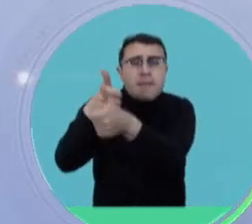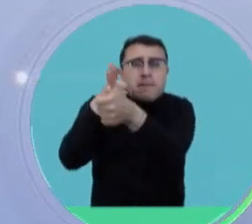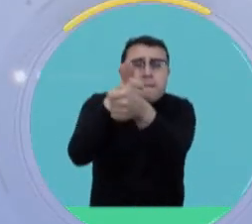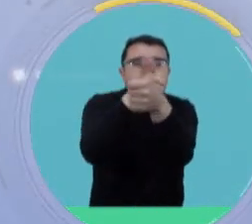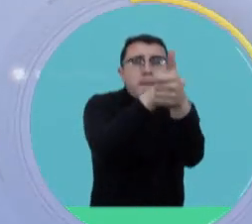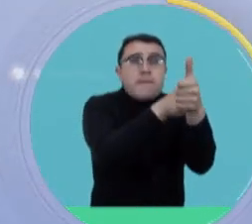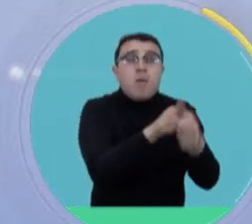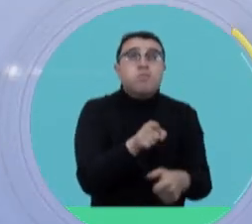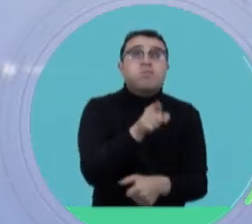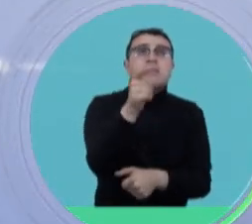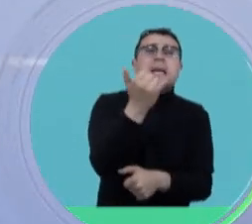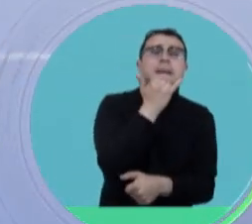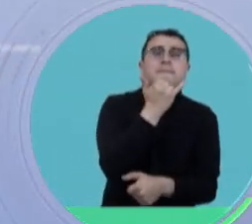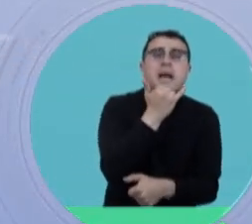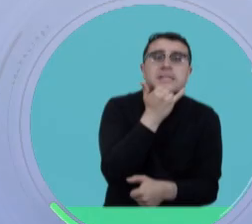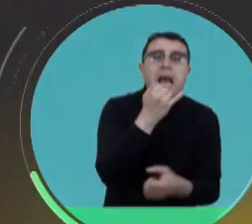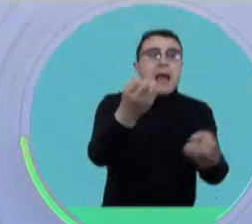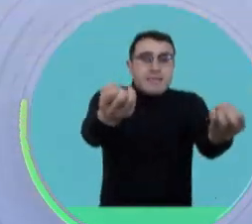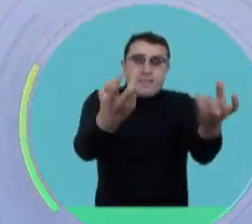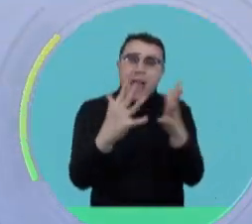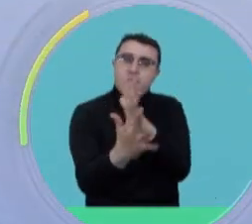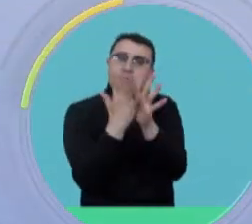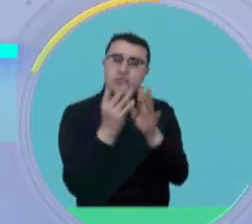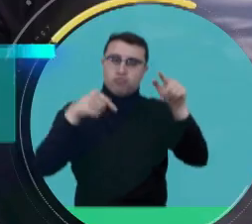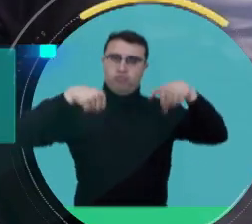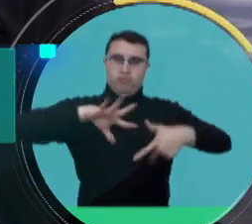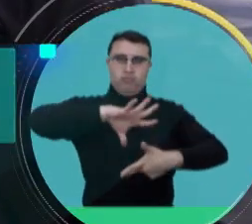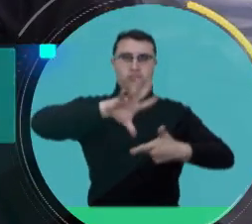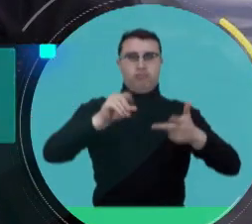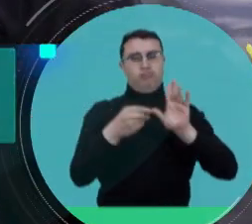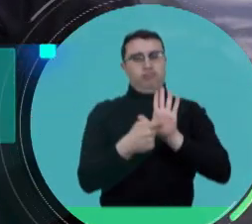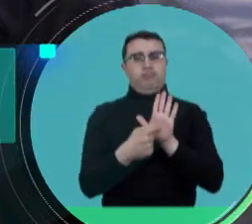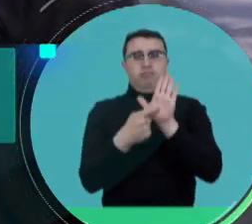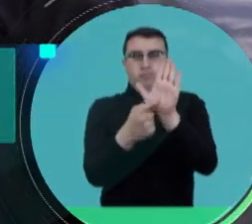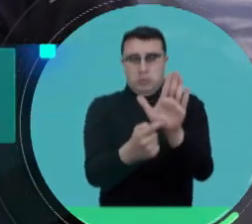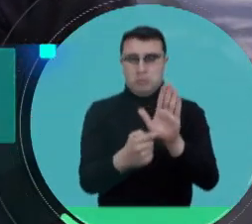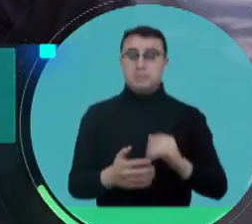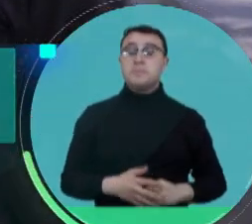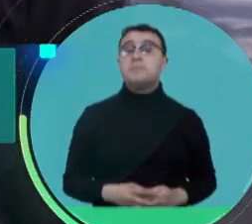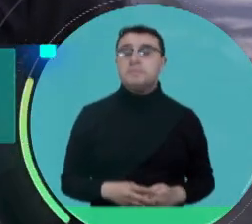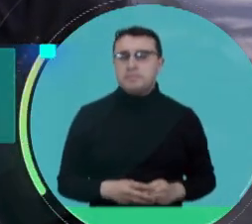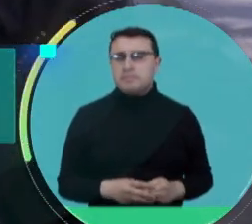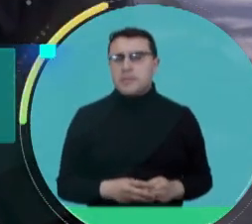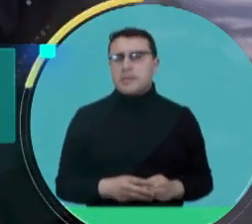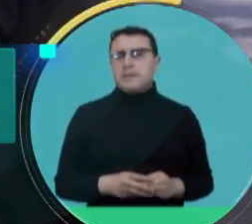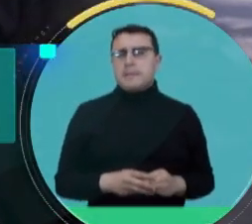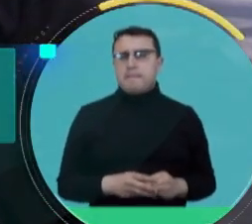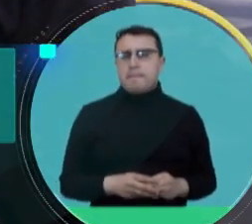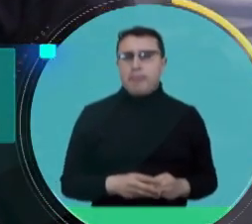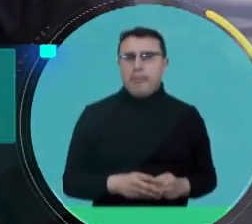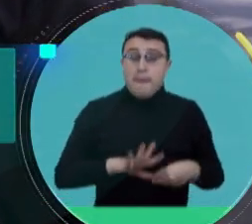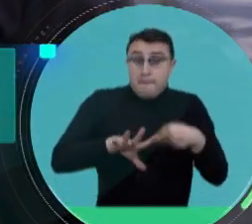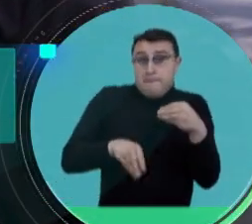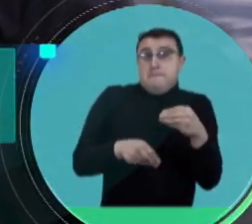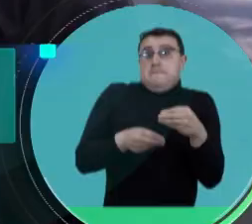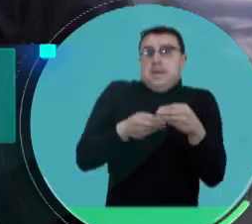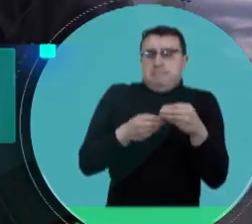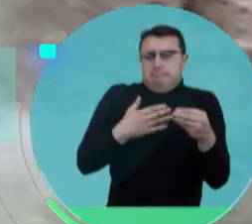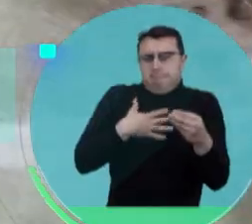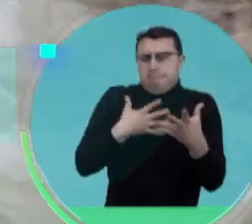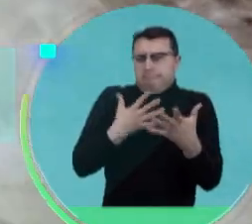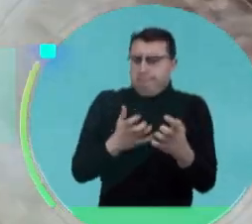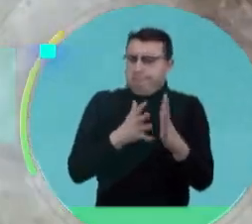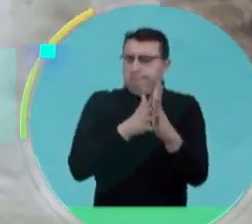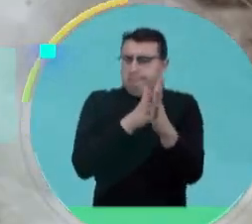específica de e lo que pasa en las regiones eh de primera mano digamos que incluso